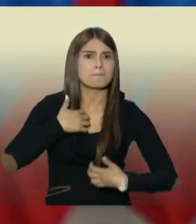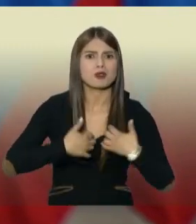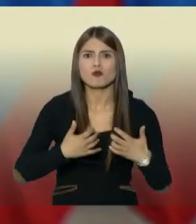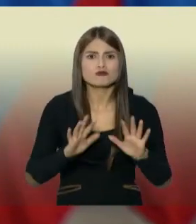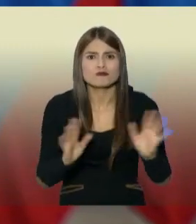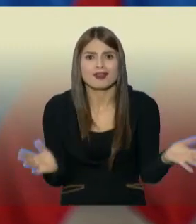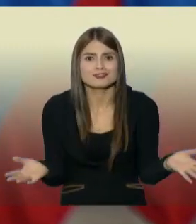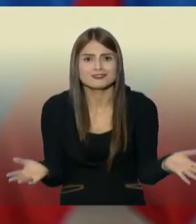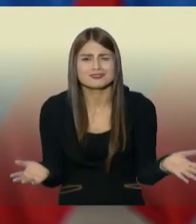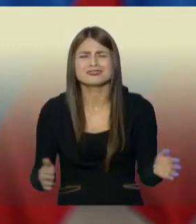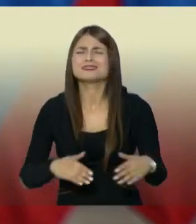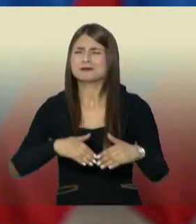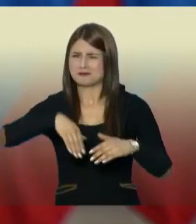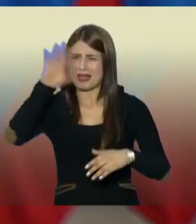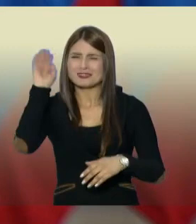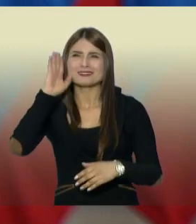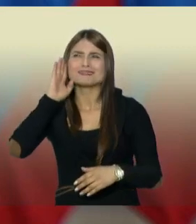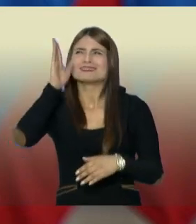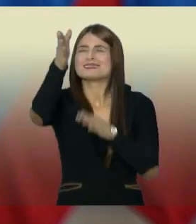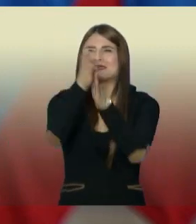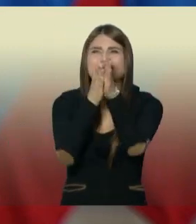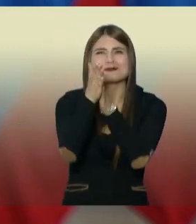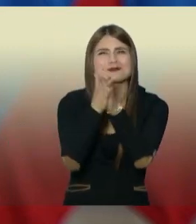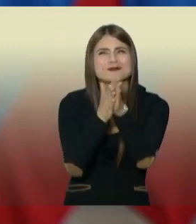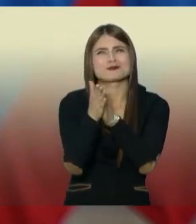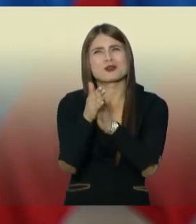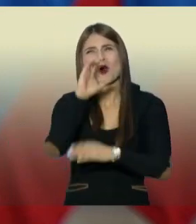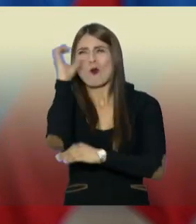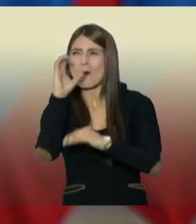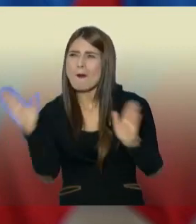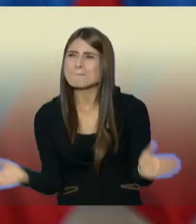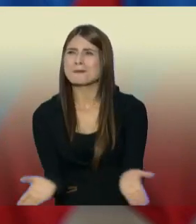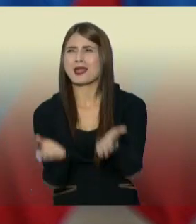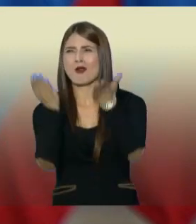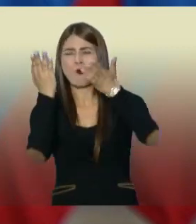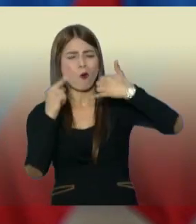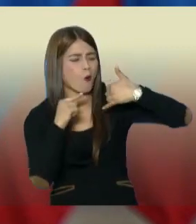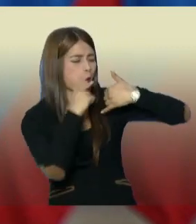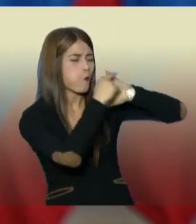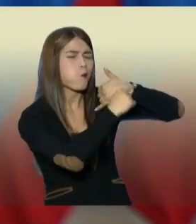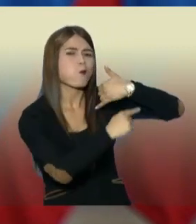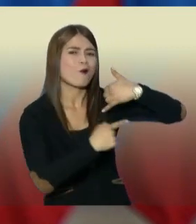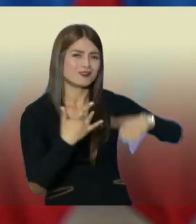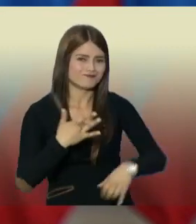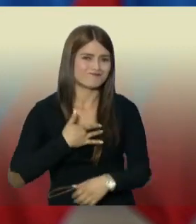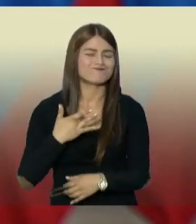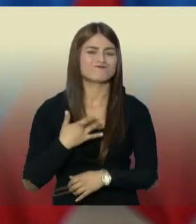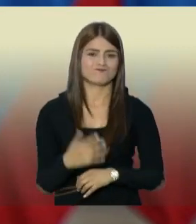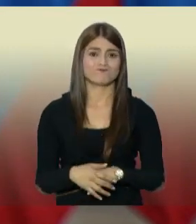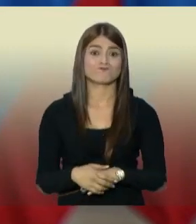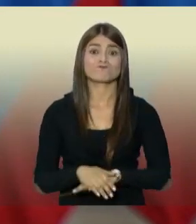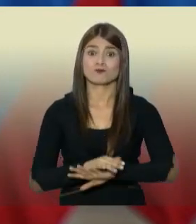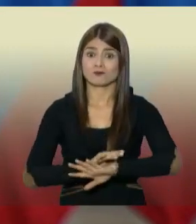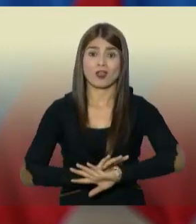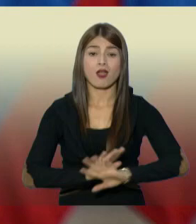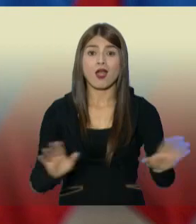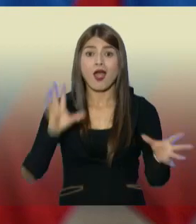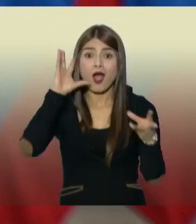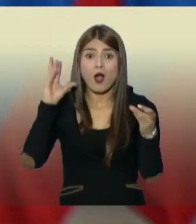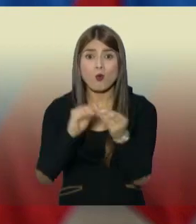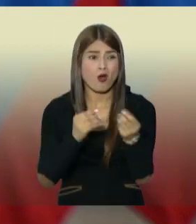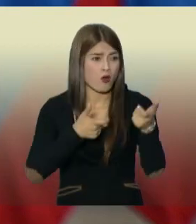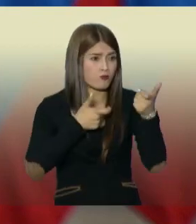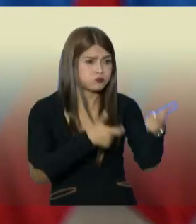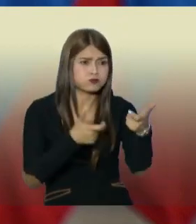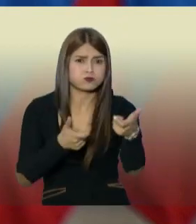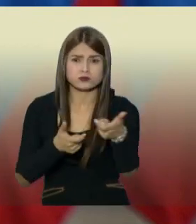ahora es la esperanza la que recorre los campos de Colombia El ces al fuego lateral y definitivo ha